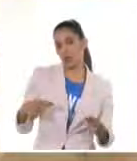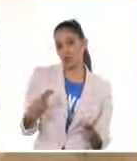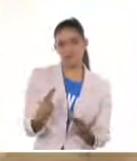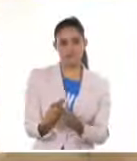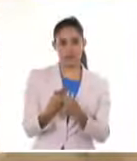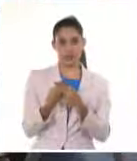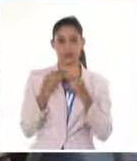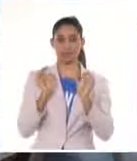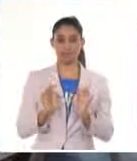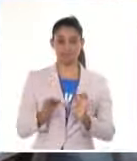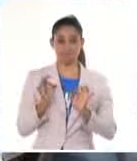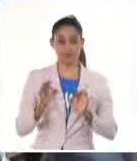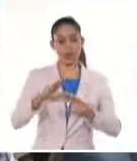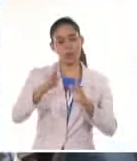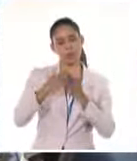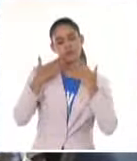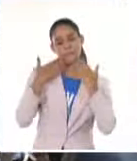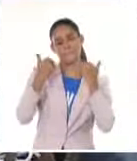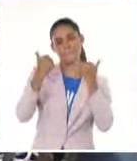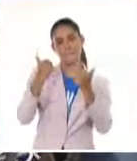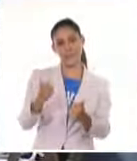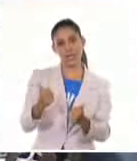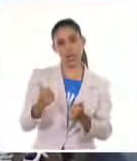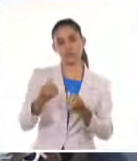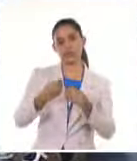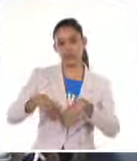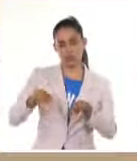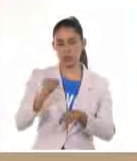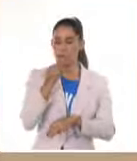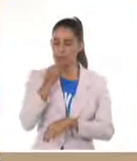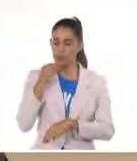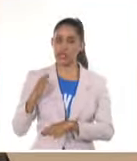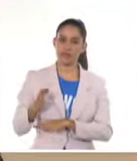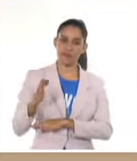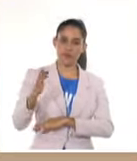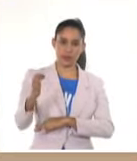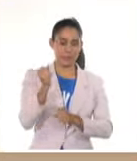certezas de que un mundo mejor, además de posible, es